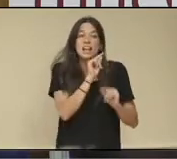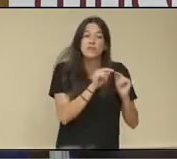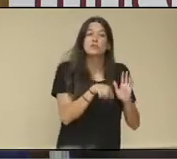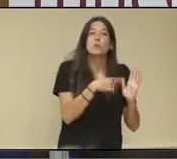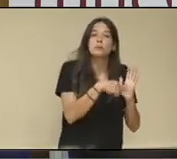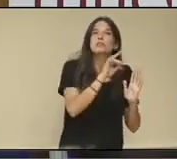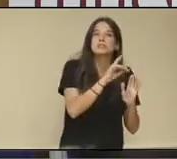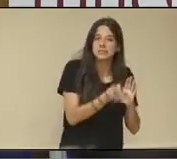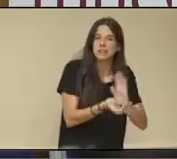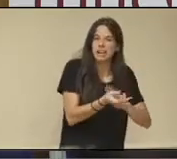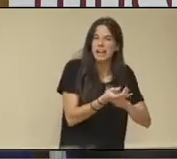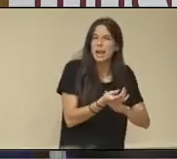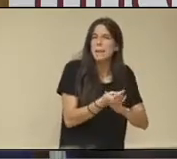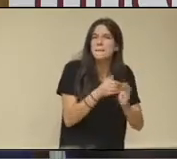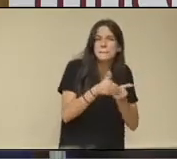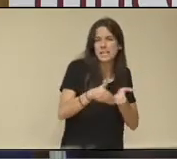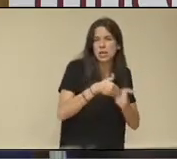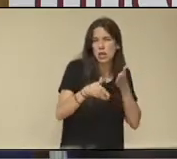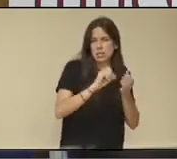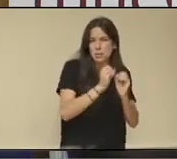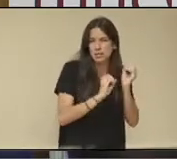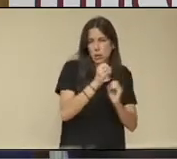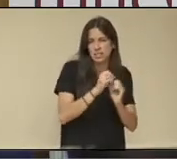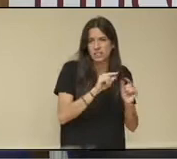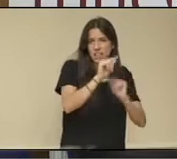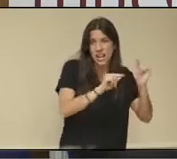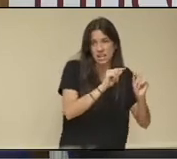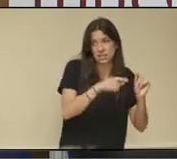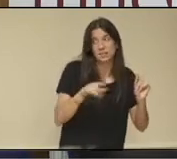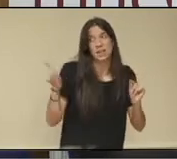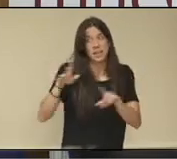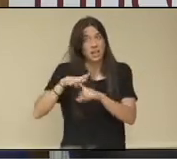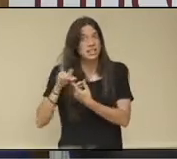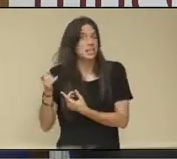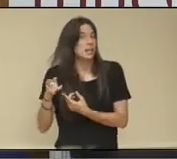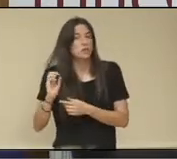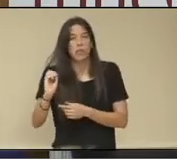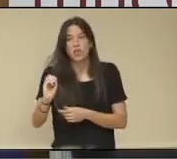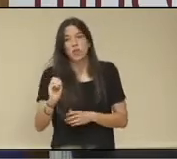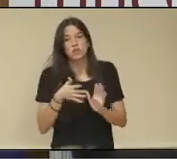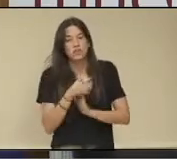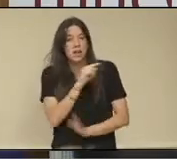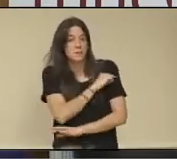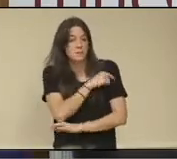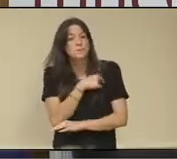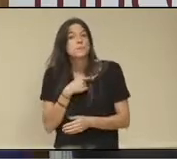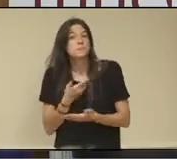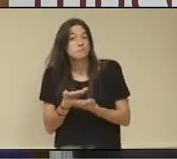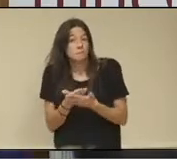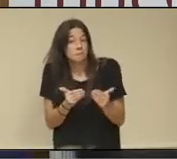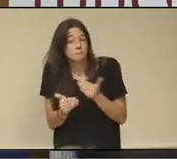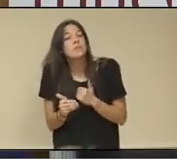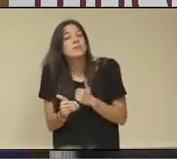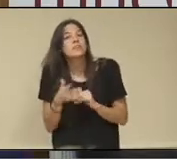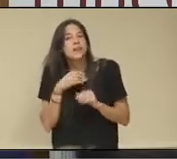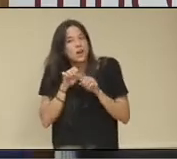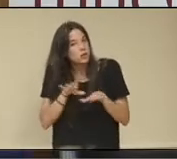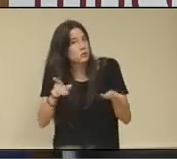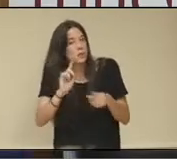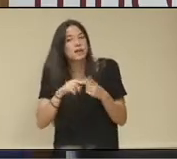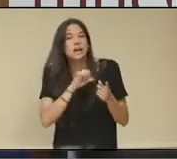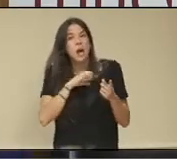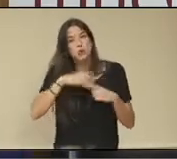hace millones de partículas virales. Por lo tanto, el candidato no se propaga, es autolimitado y es muy